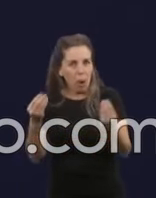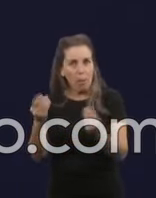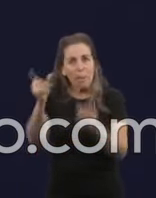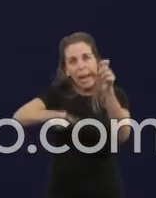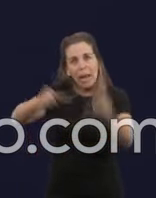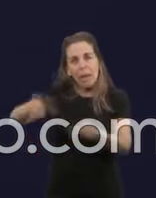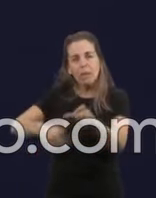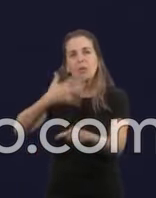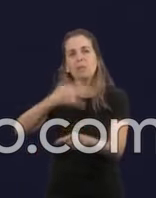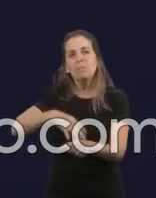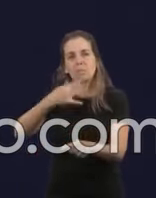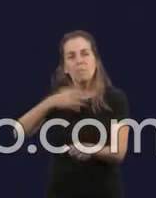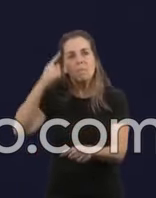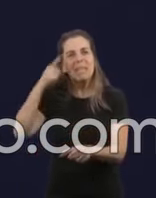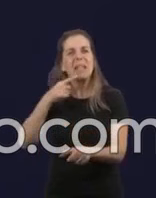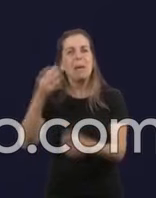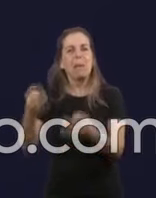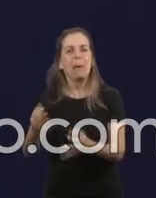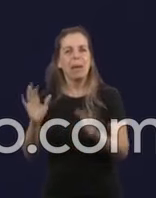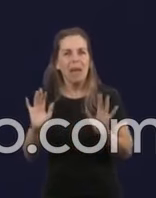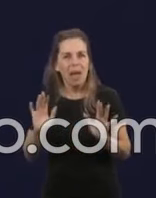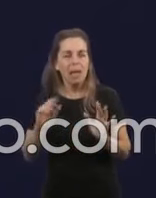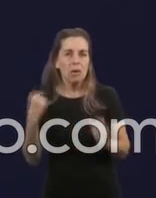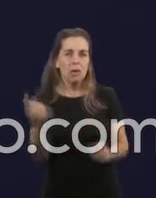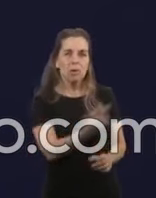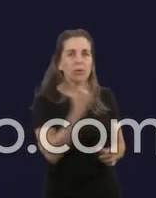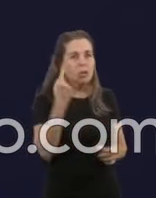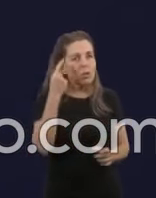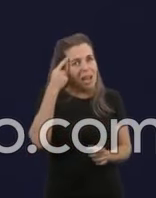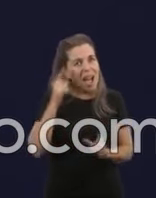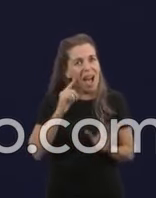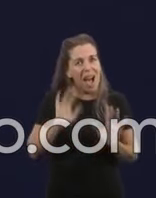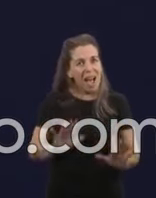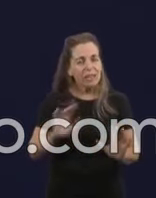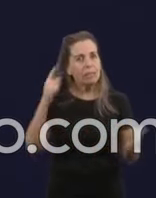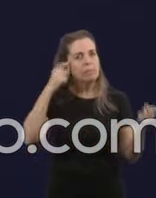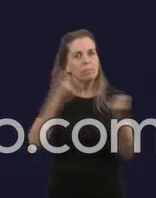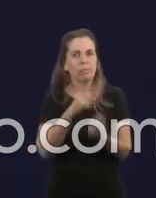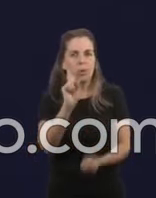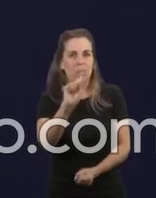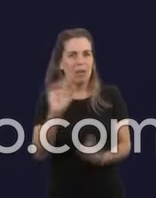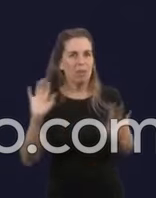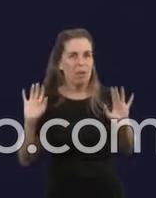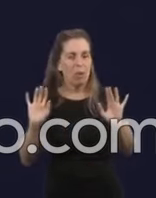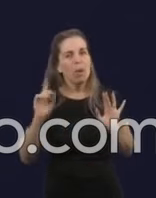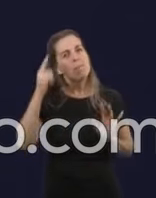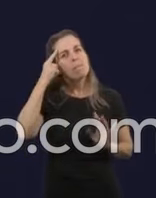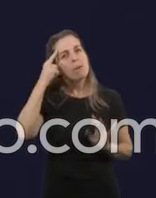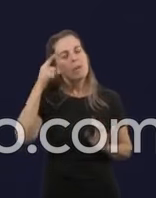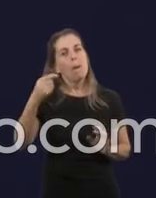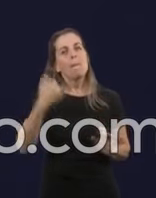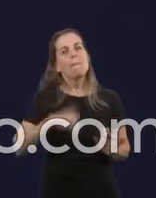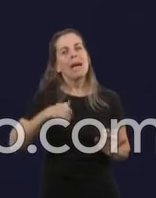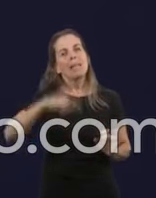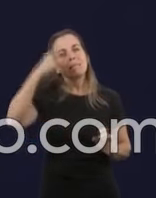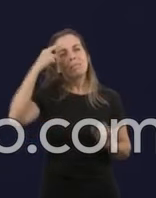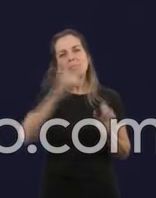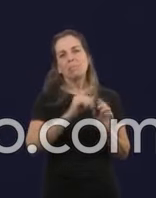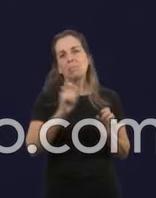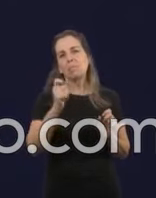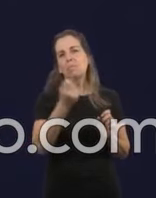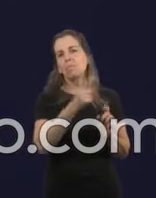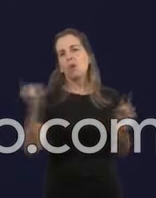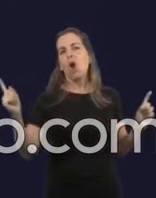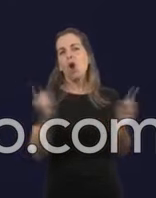compres nosotros no estamos dispuestos a eso porque no creemos en un país de corto plazo nosotros queremos